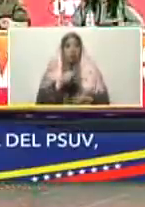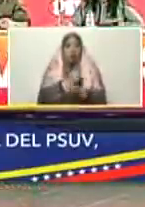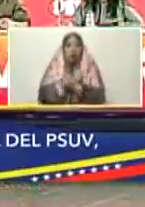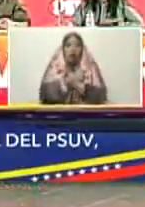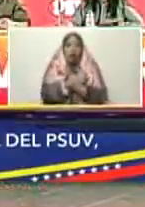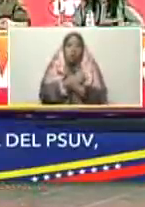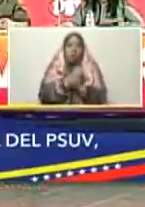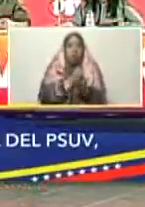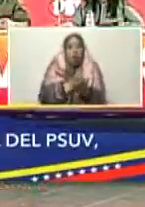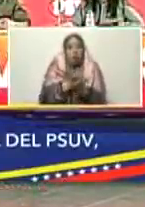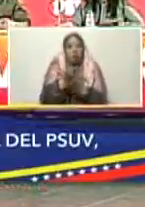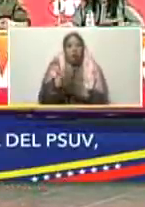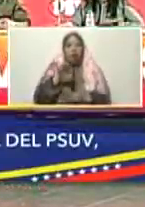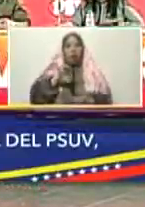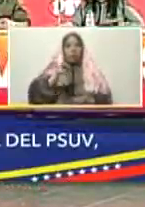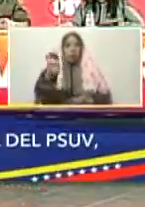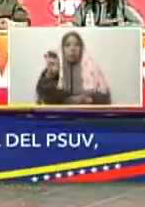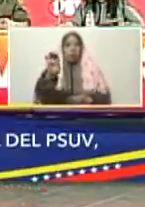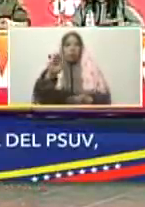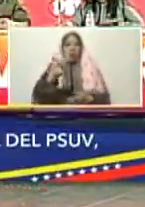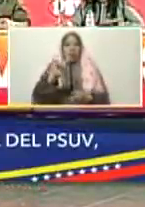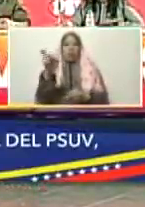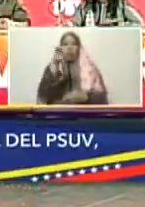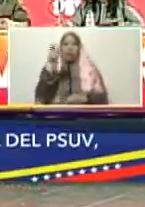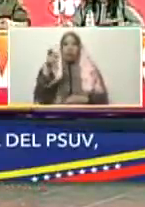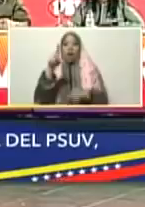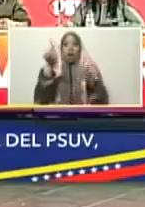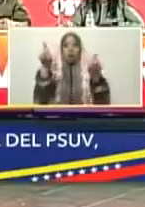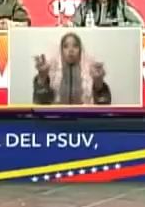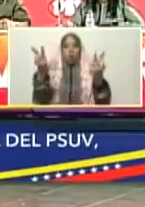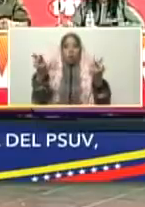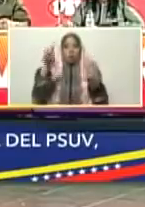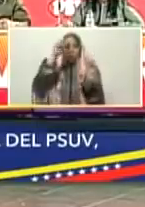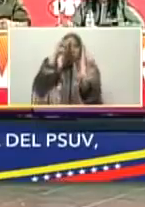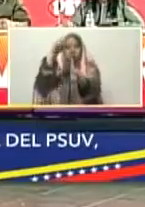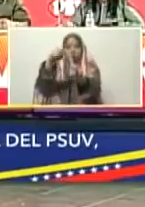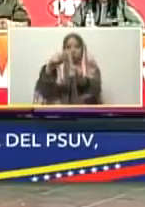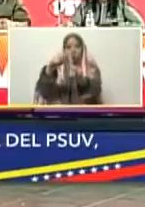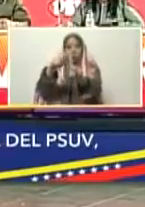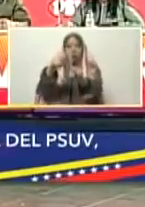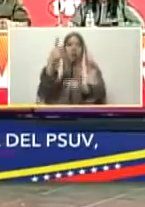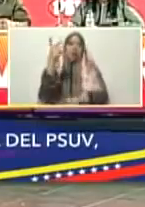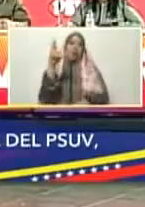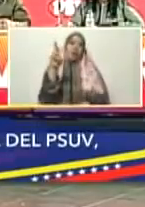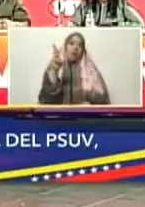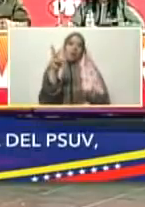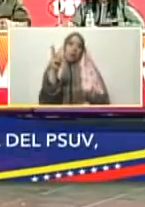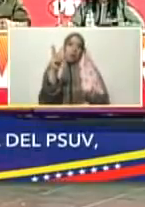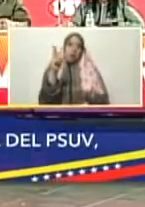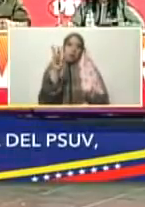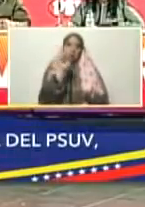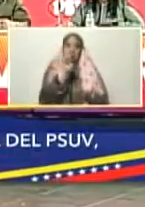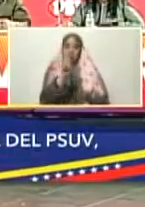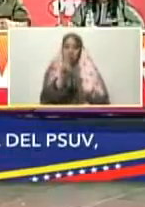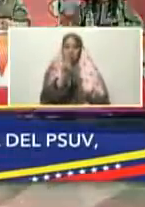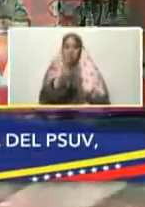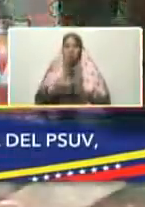más y la tercera ere ustedes saben es vital muchacha